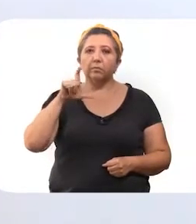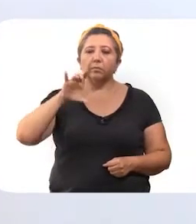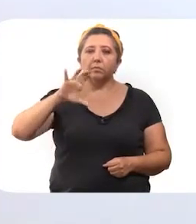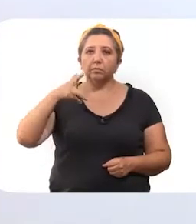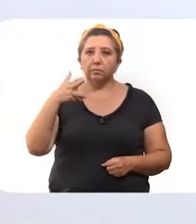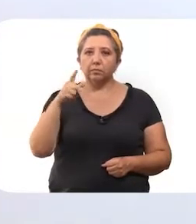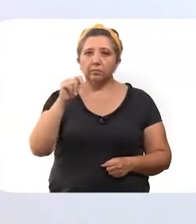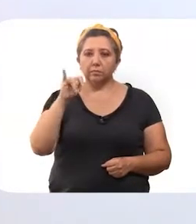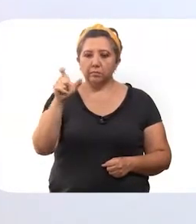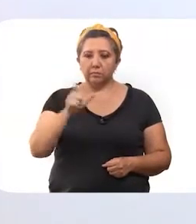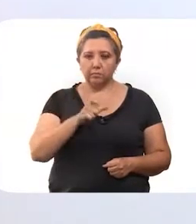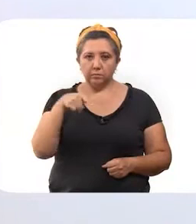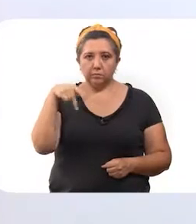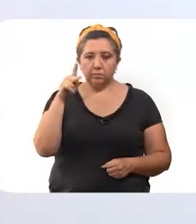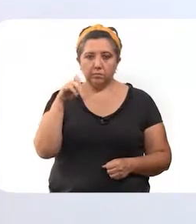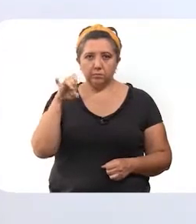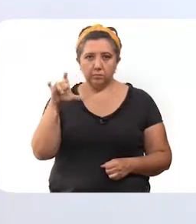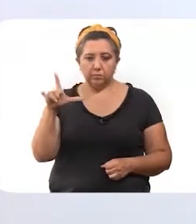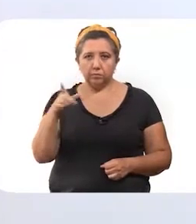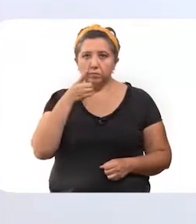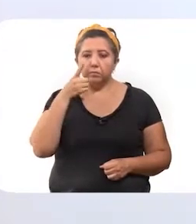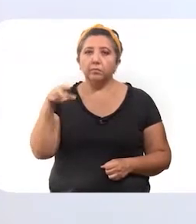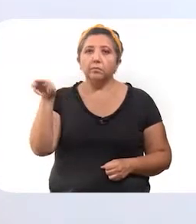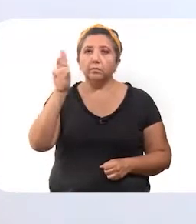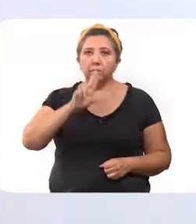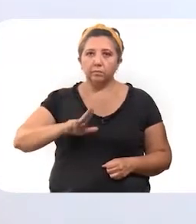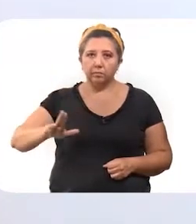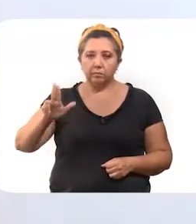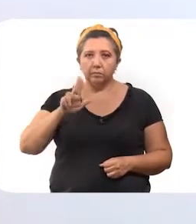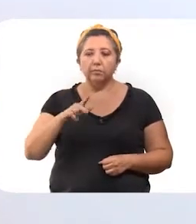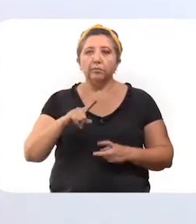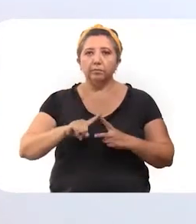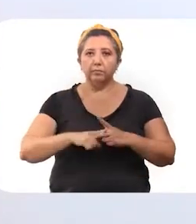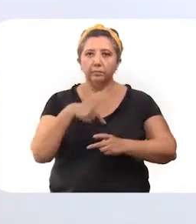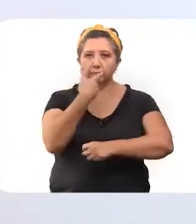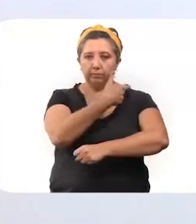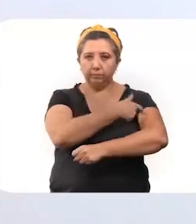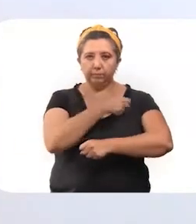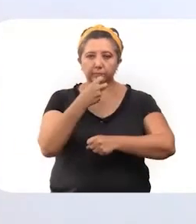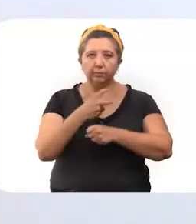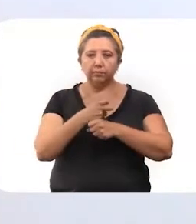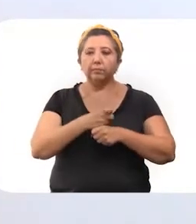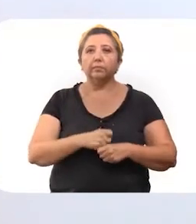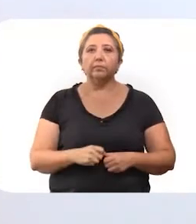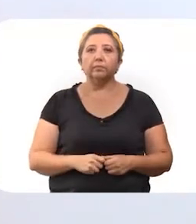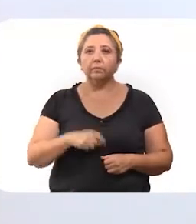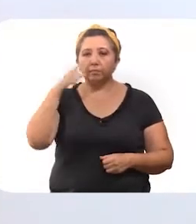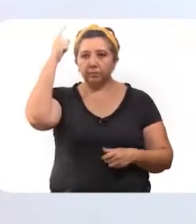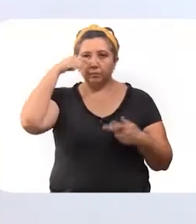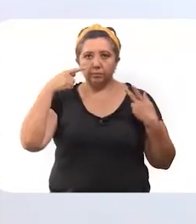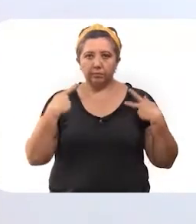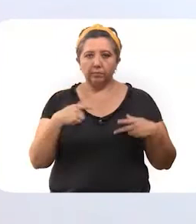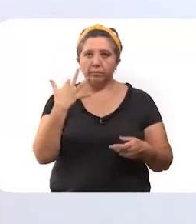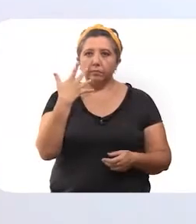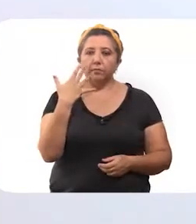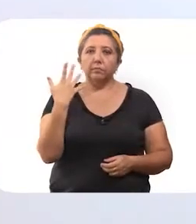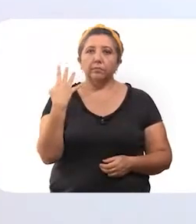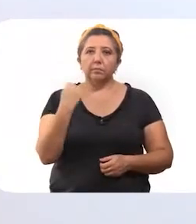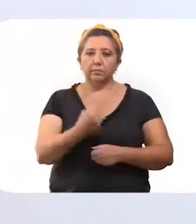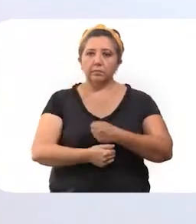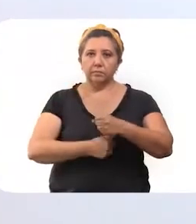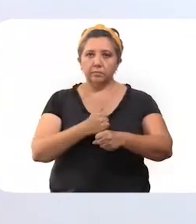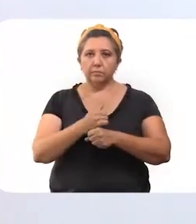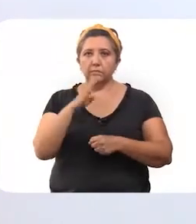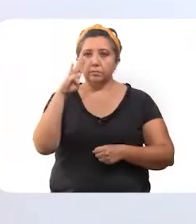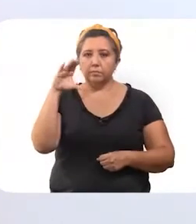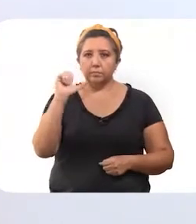Pueblo y Tixcacalcupul. El martes comenzó la aplicación de la segunda dosis de vacunas para personas de 50 a 59